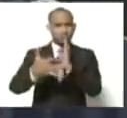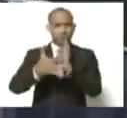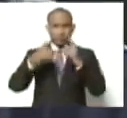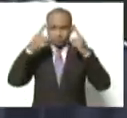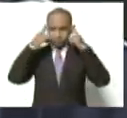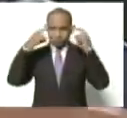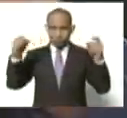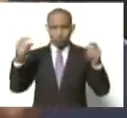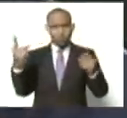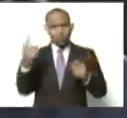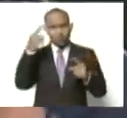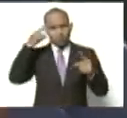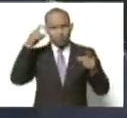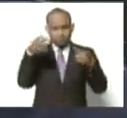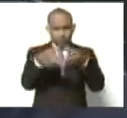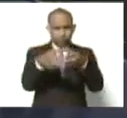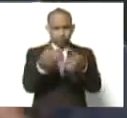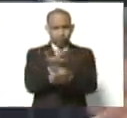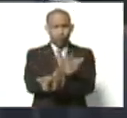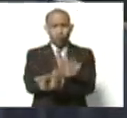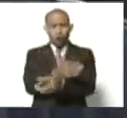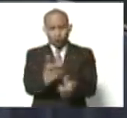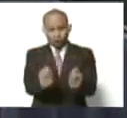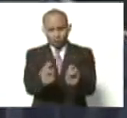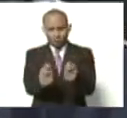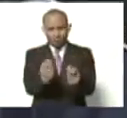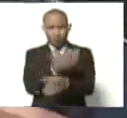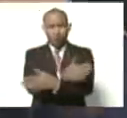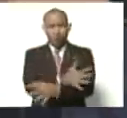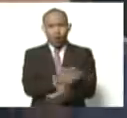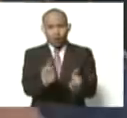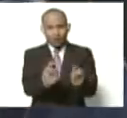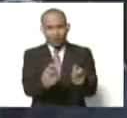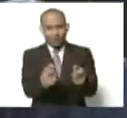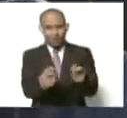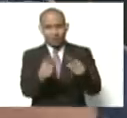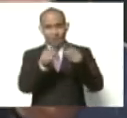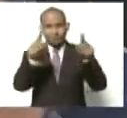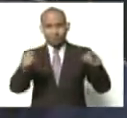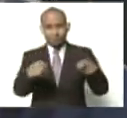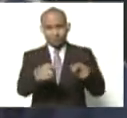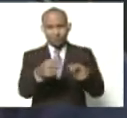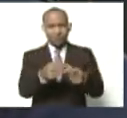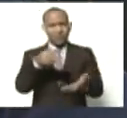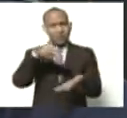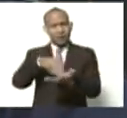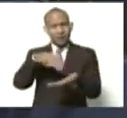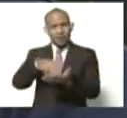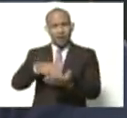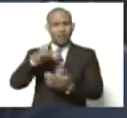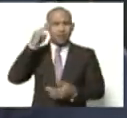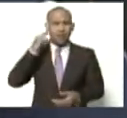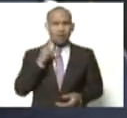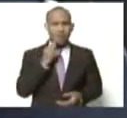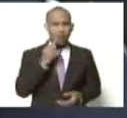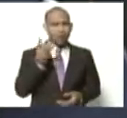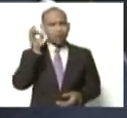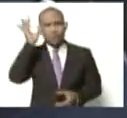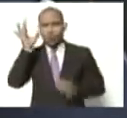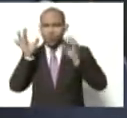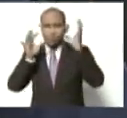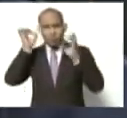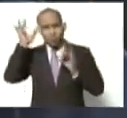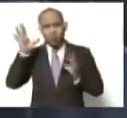los videojuegos y que tienen propuestas para videojuegos en el marco de la agenda bicentenaria, videojuegos sobre Miranda, sobre Bolívar, sobre toda la